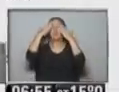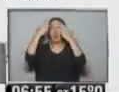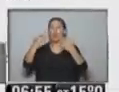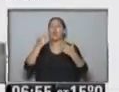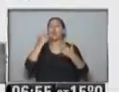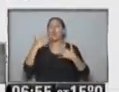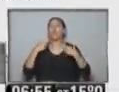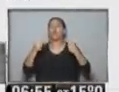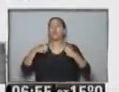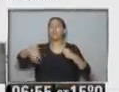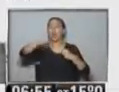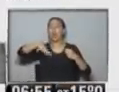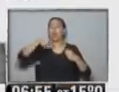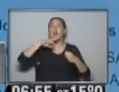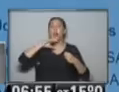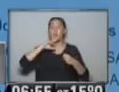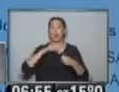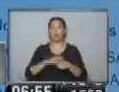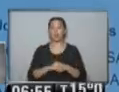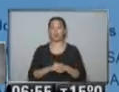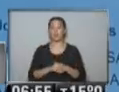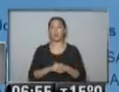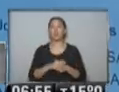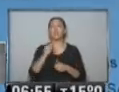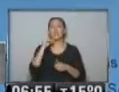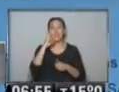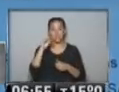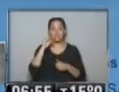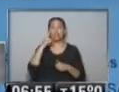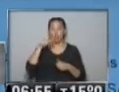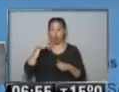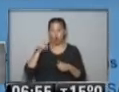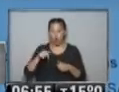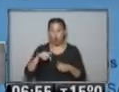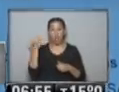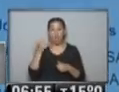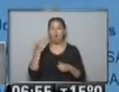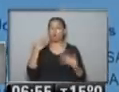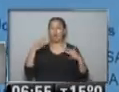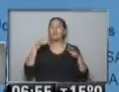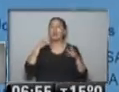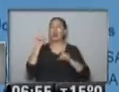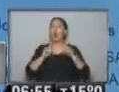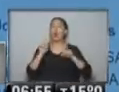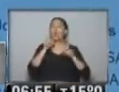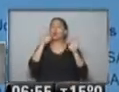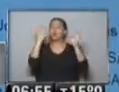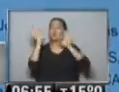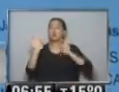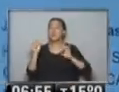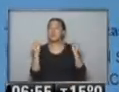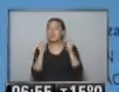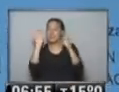Plata. Todo el país estamos con ellos. Chicho, querido, sí, va a empezar hoy, ya hay probabilidad de algunos copitos de